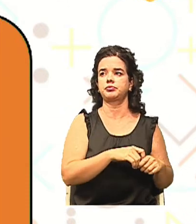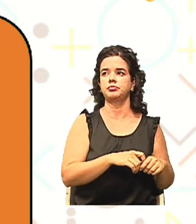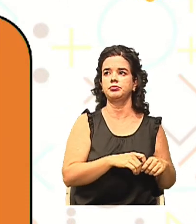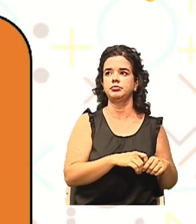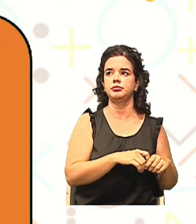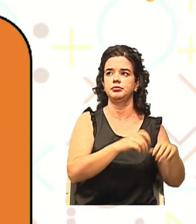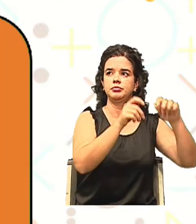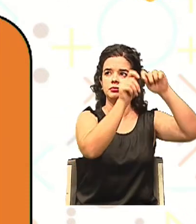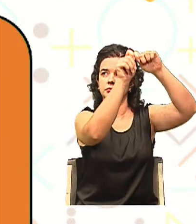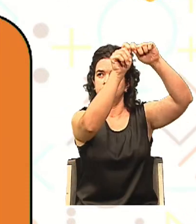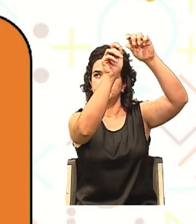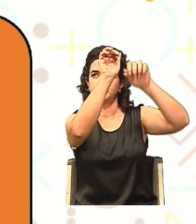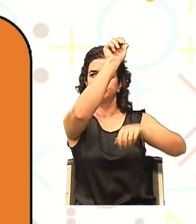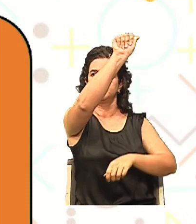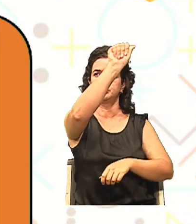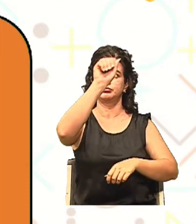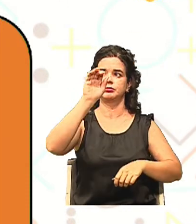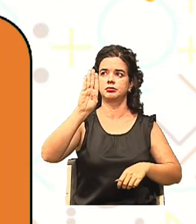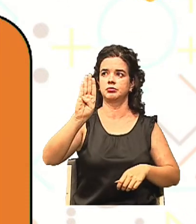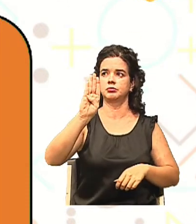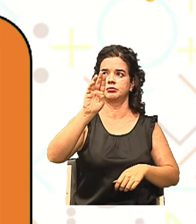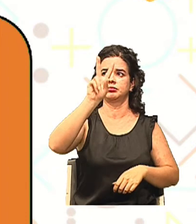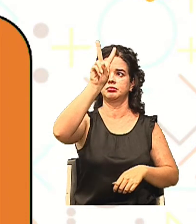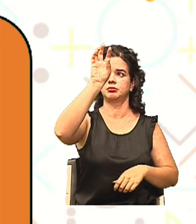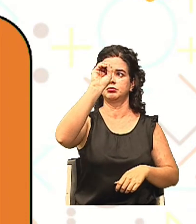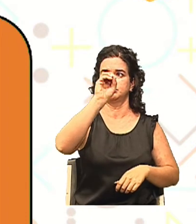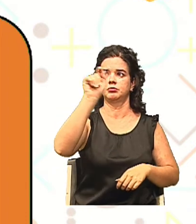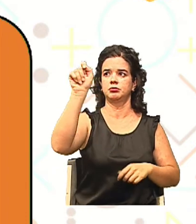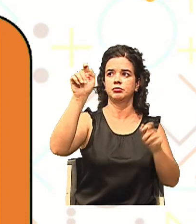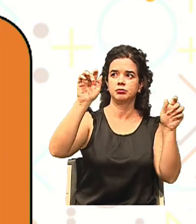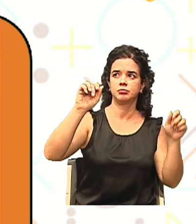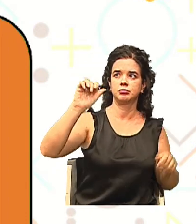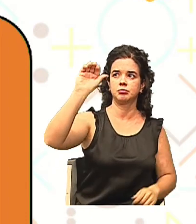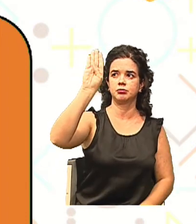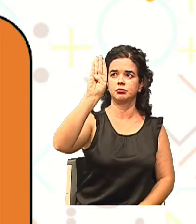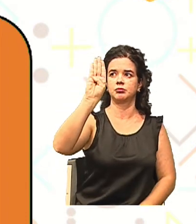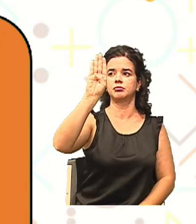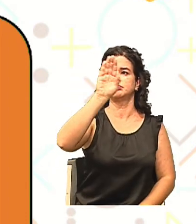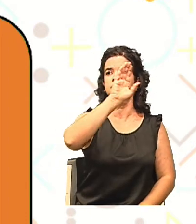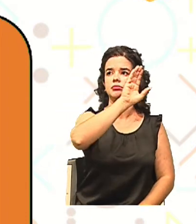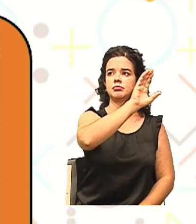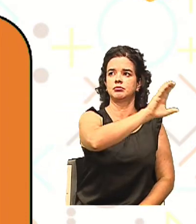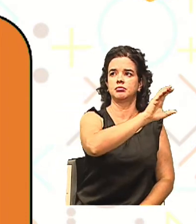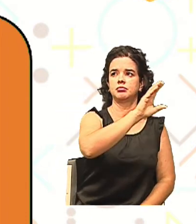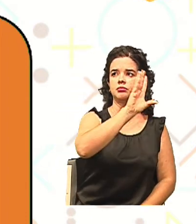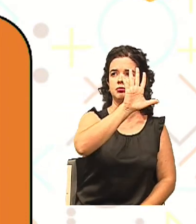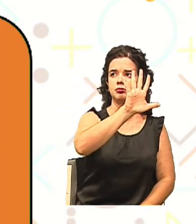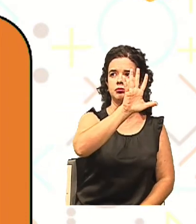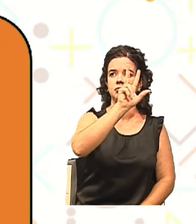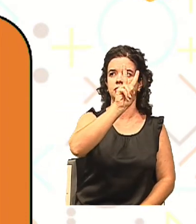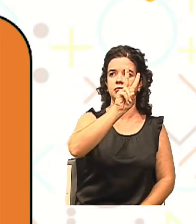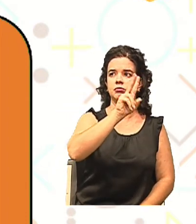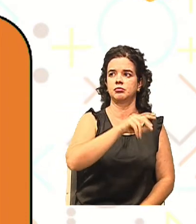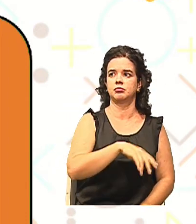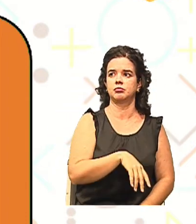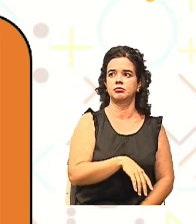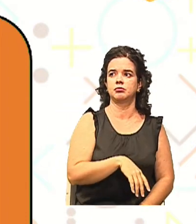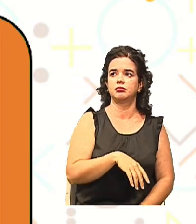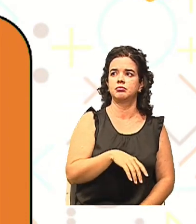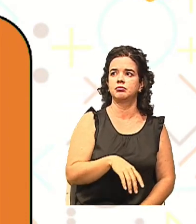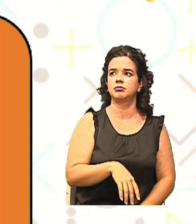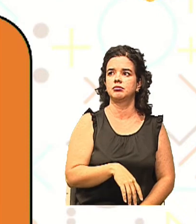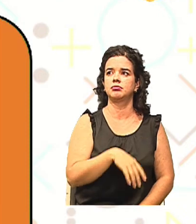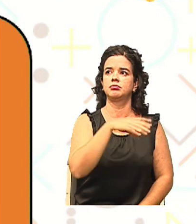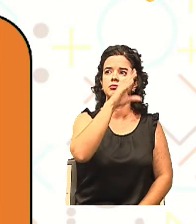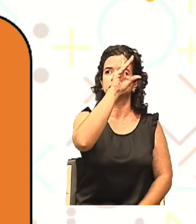mide 52. En nuestro segundo triángulo, el lado FE mide 12, el FD